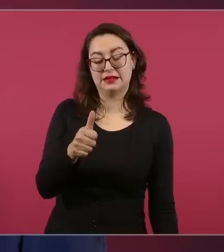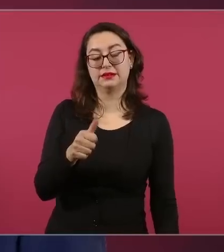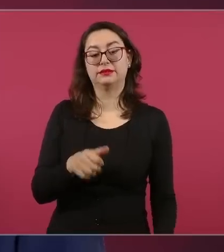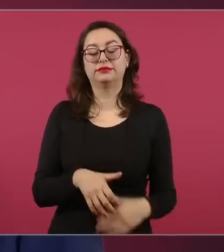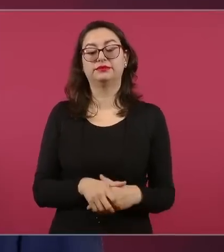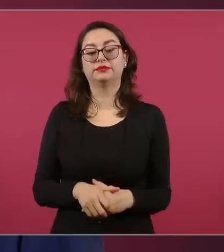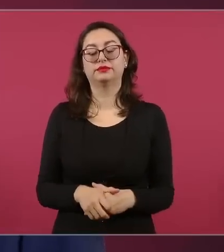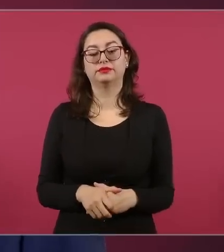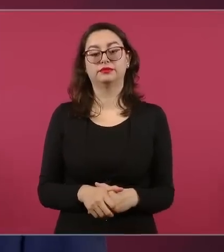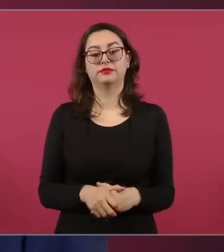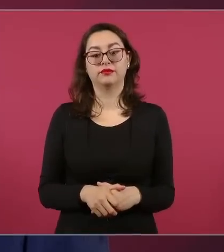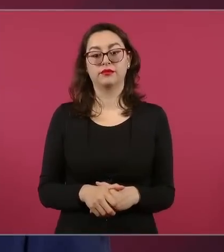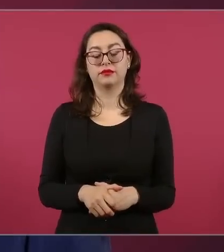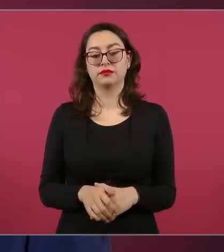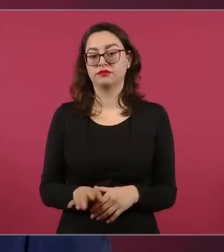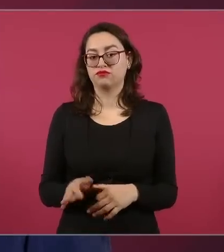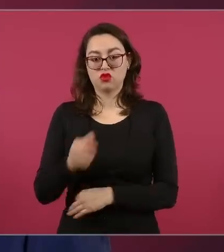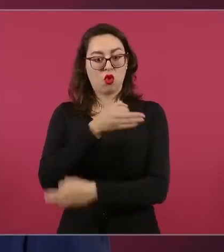Al contrario,